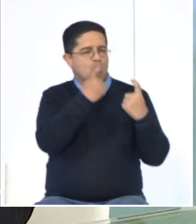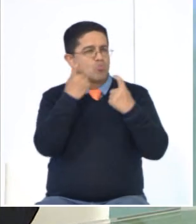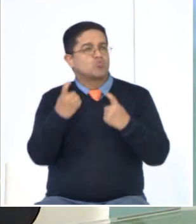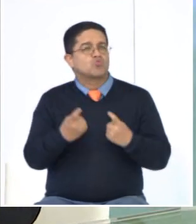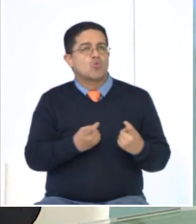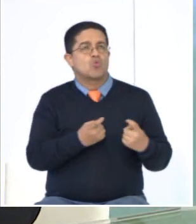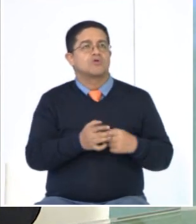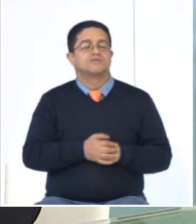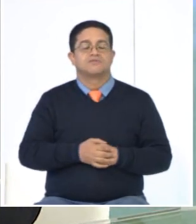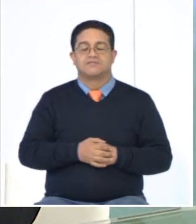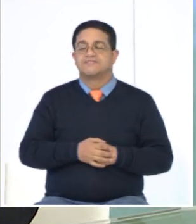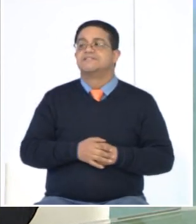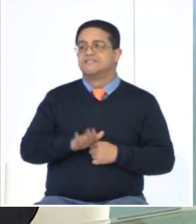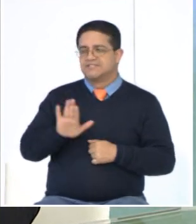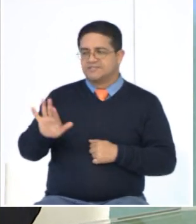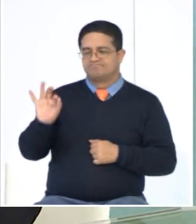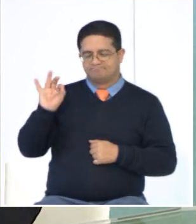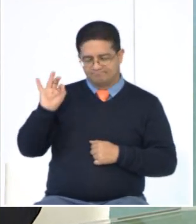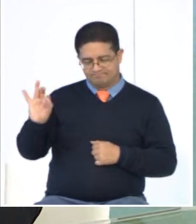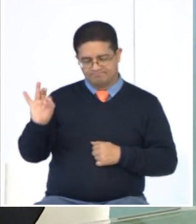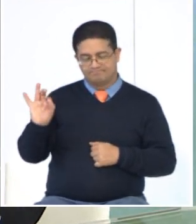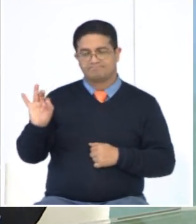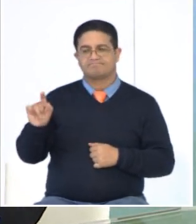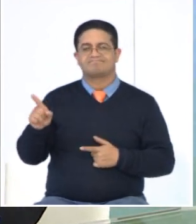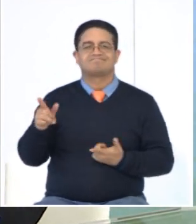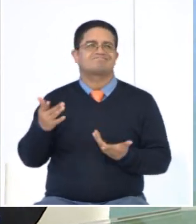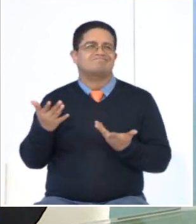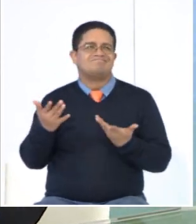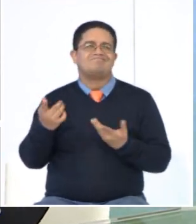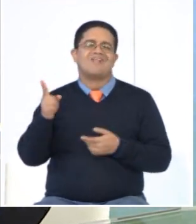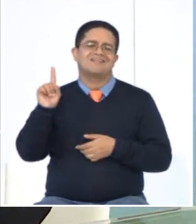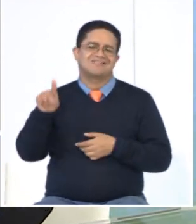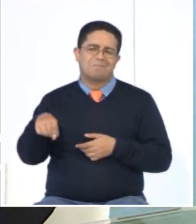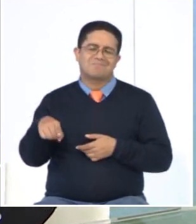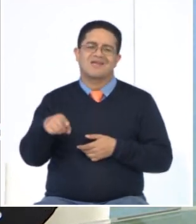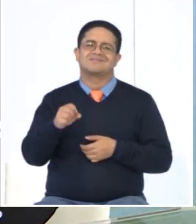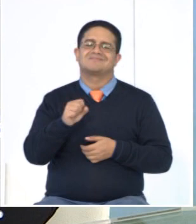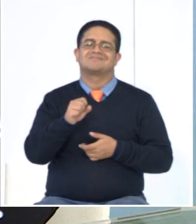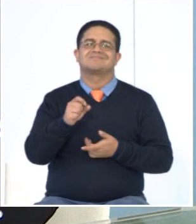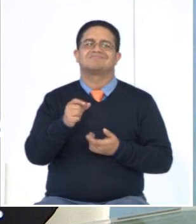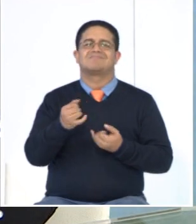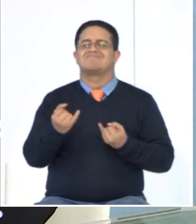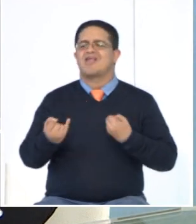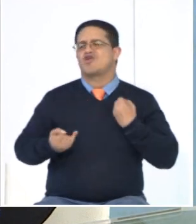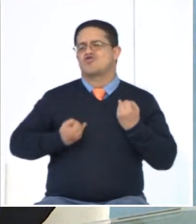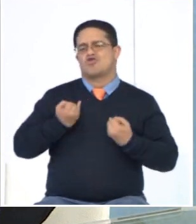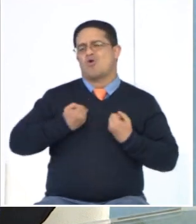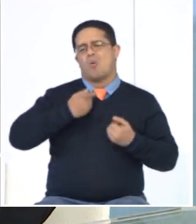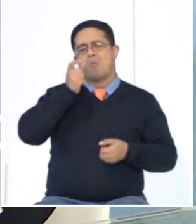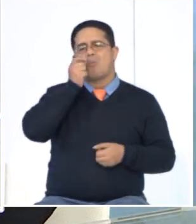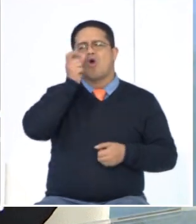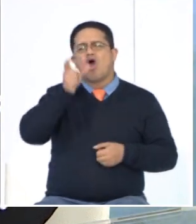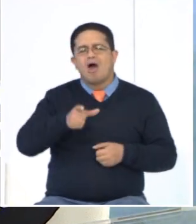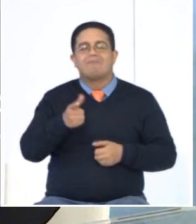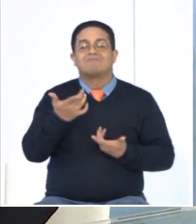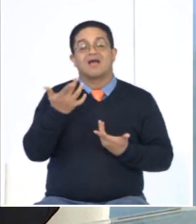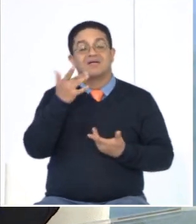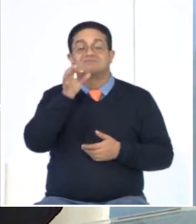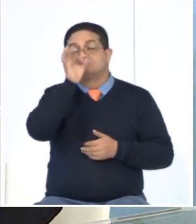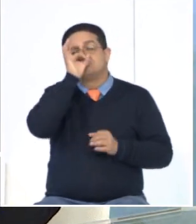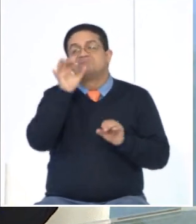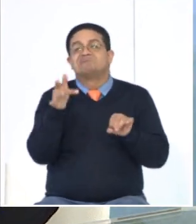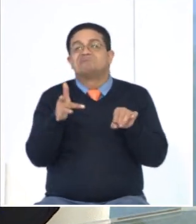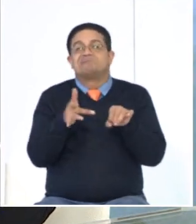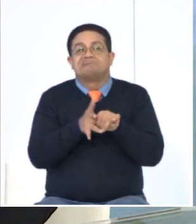supuesto, además, una de los tabúes y las incomodidades que tienen mayormente los caballeros es el tacto rectal, y dicen, pero ¿por qué no